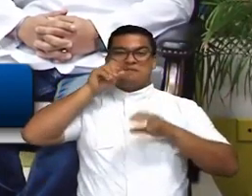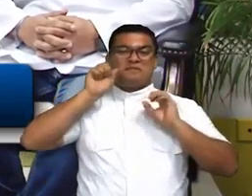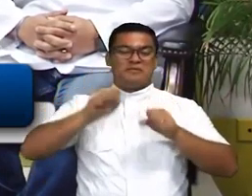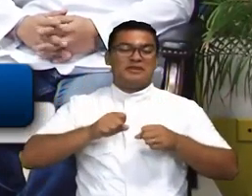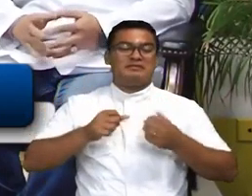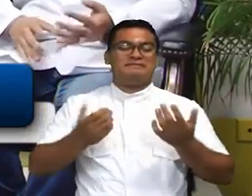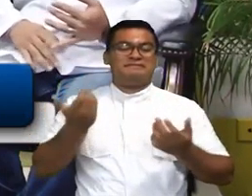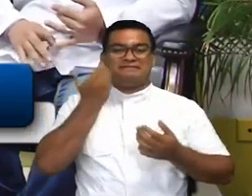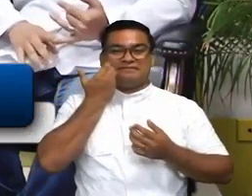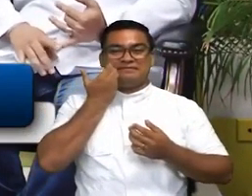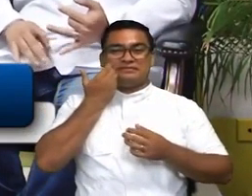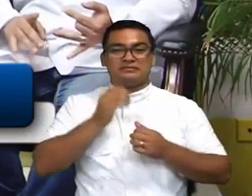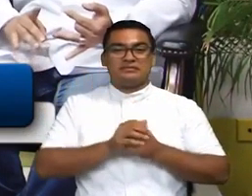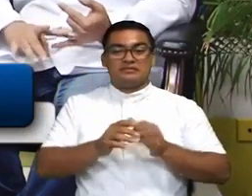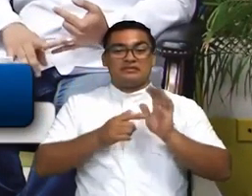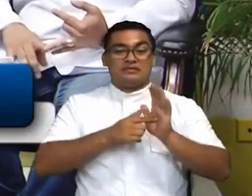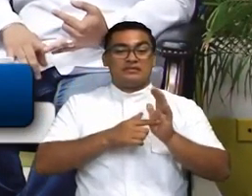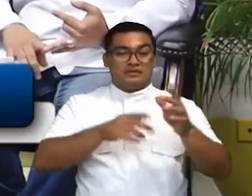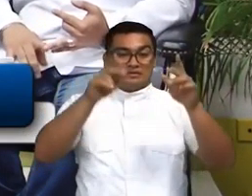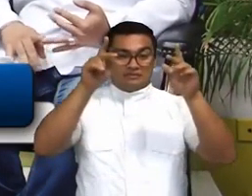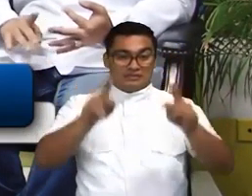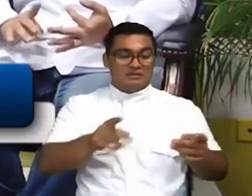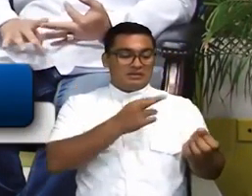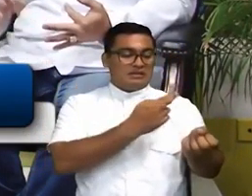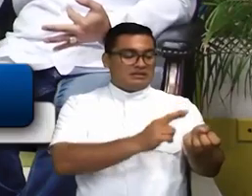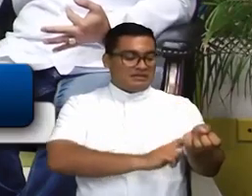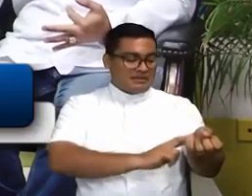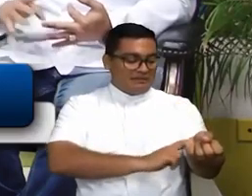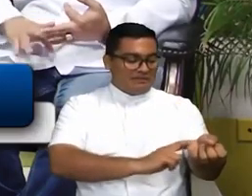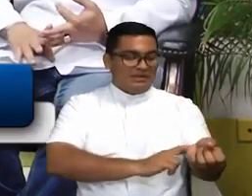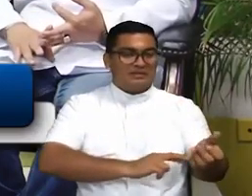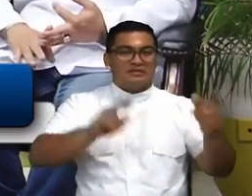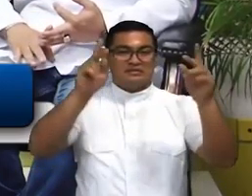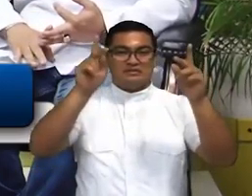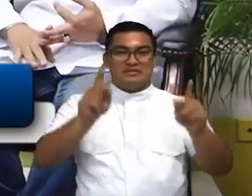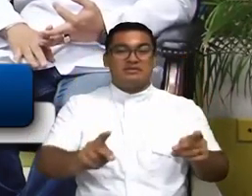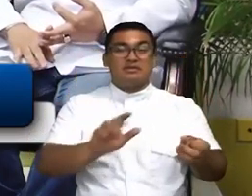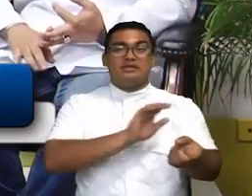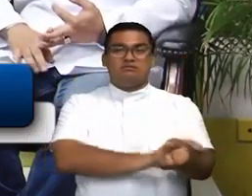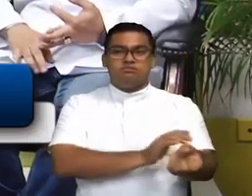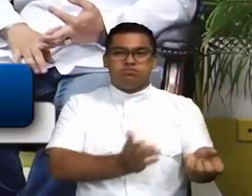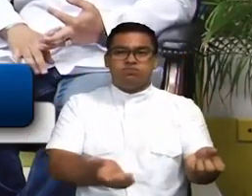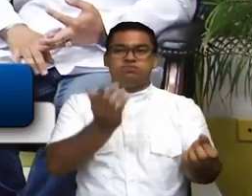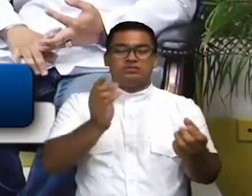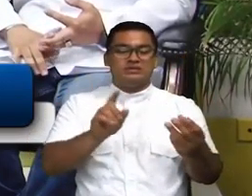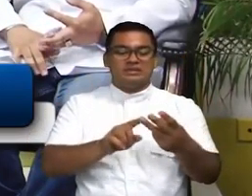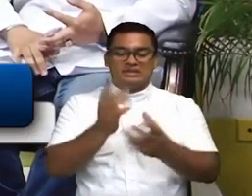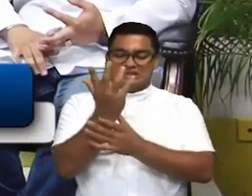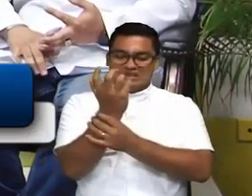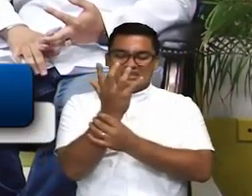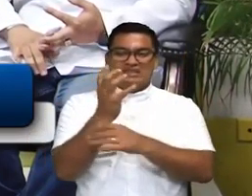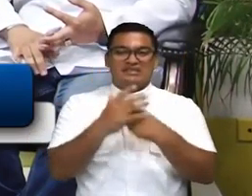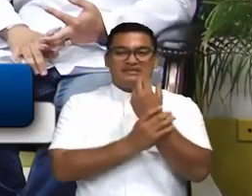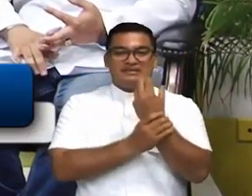susceptibles, por ejemplo los diabéticos, los hipertensos, las personas con trastornos de la artritis,